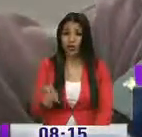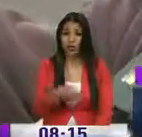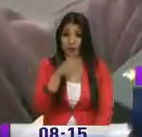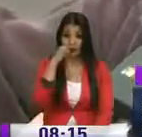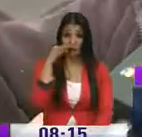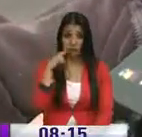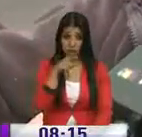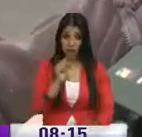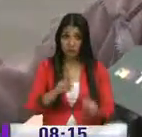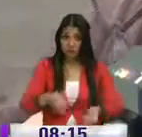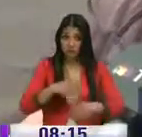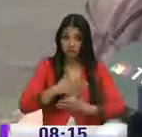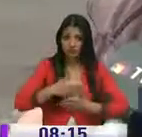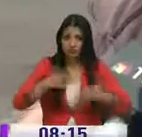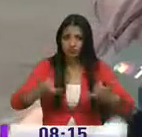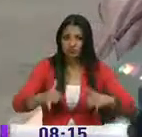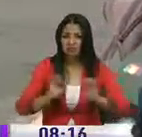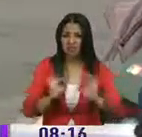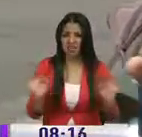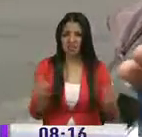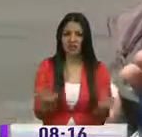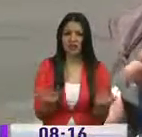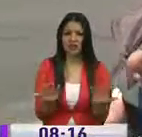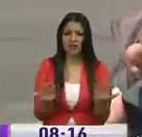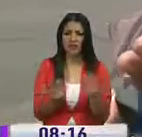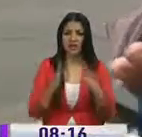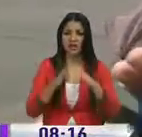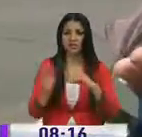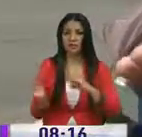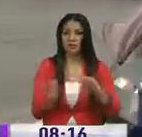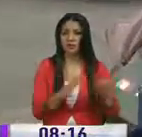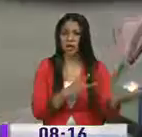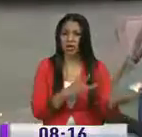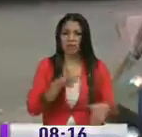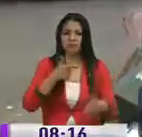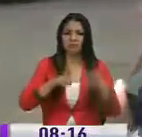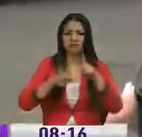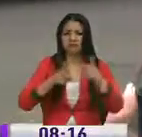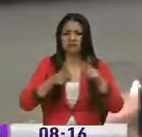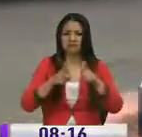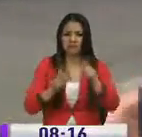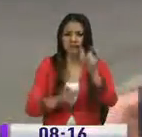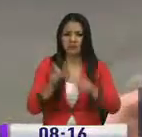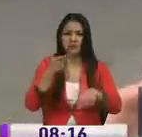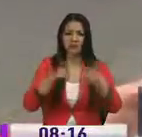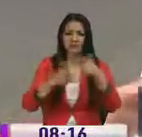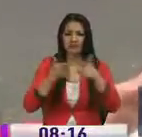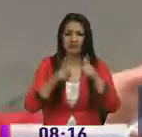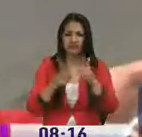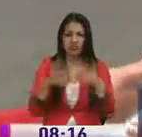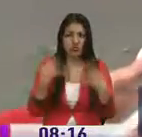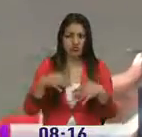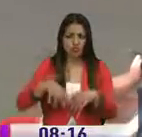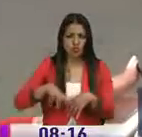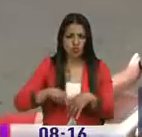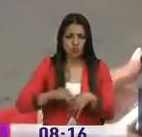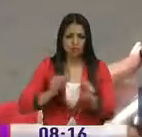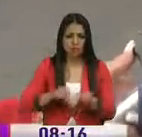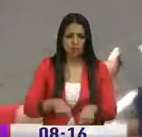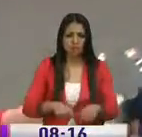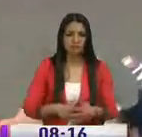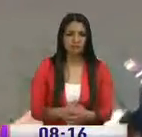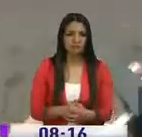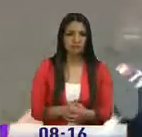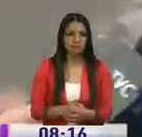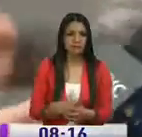lleno de hierbas esta casa votadas 'agenda de sumados de mañosos y a mí me